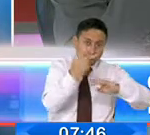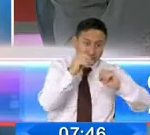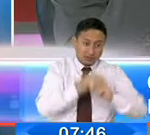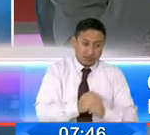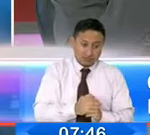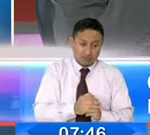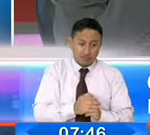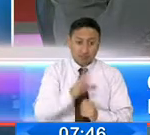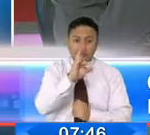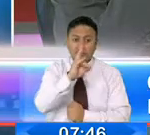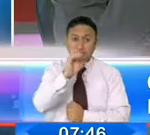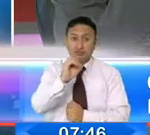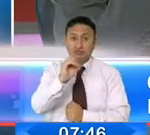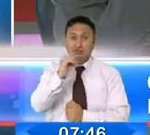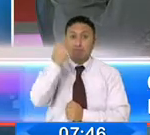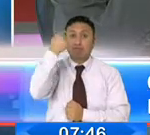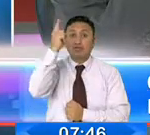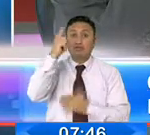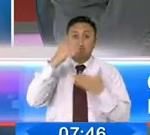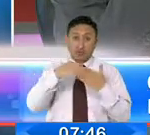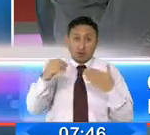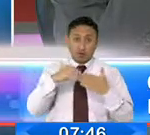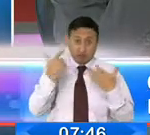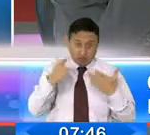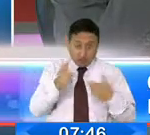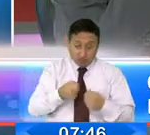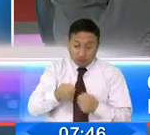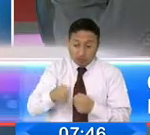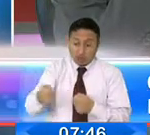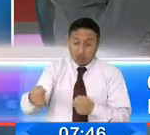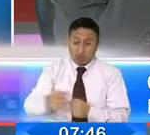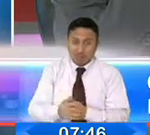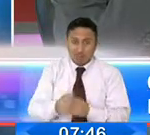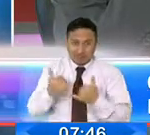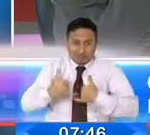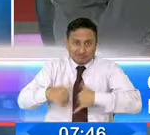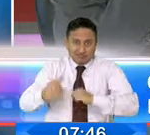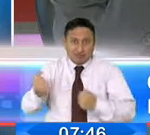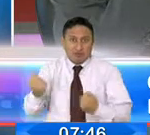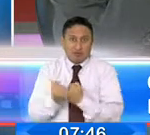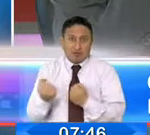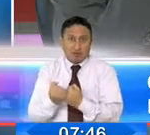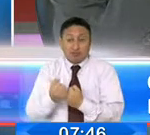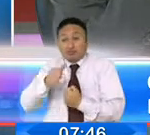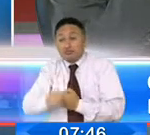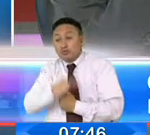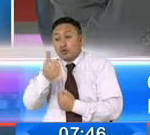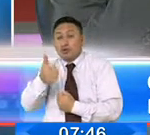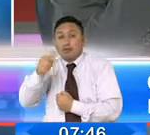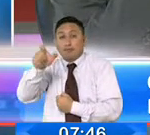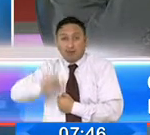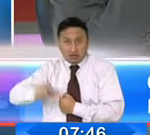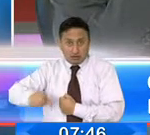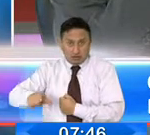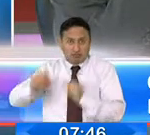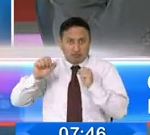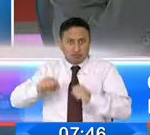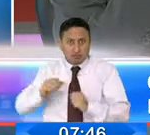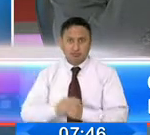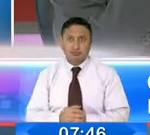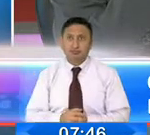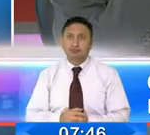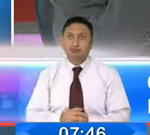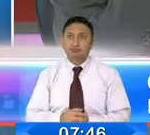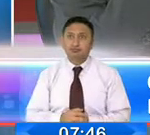de $70 billones, tengo entendido, y seguimos atendiendo a muchos más emprendedores,